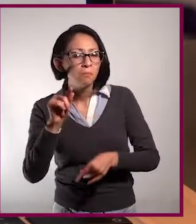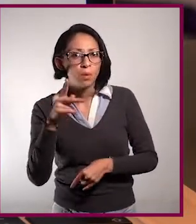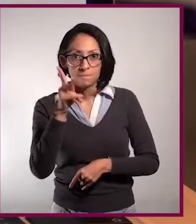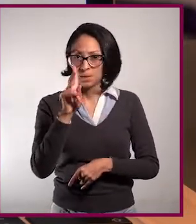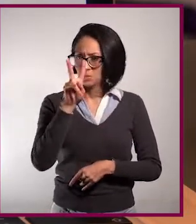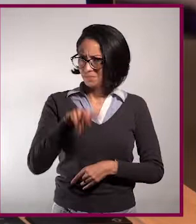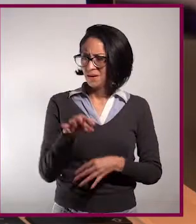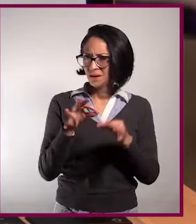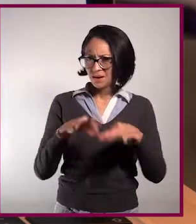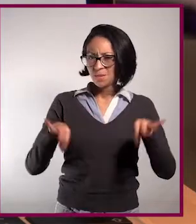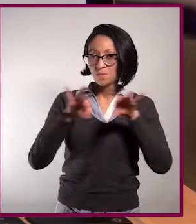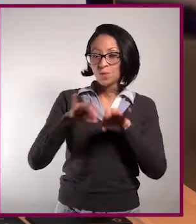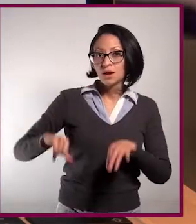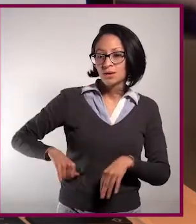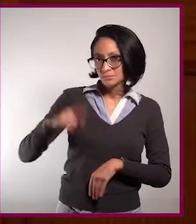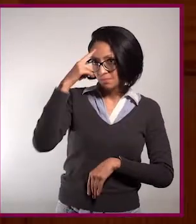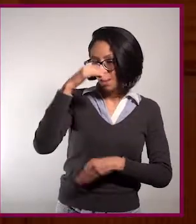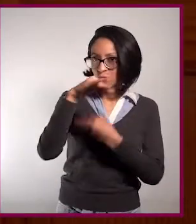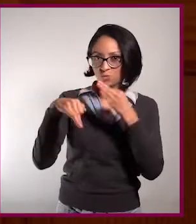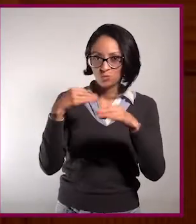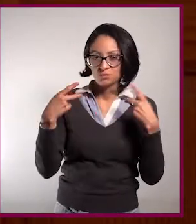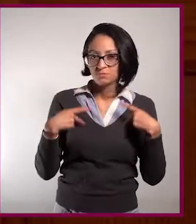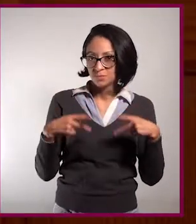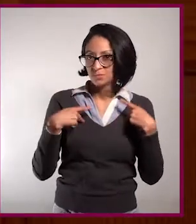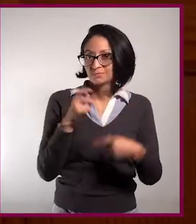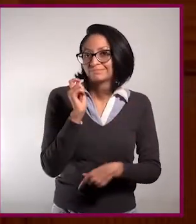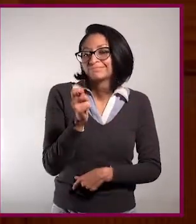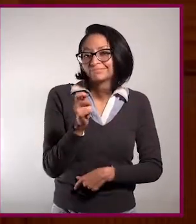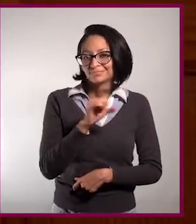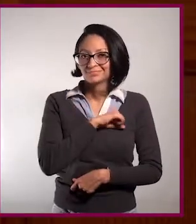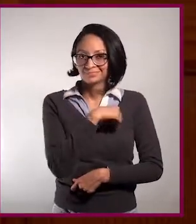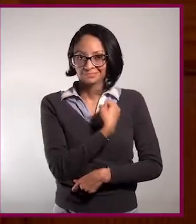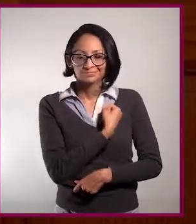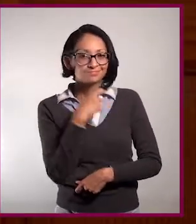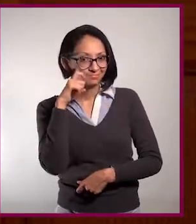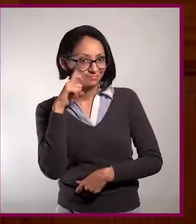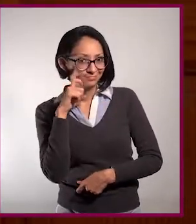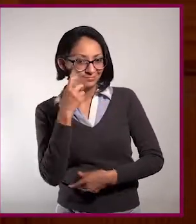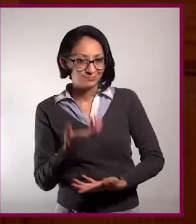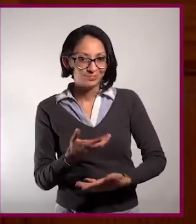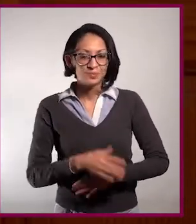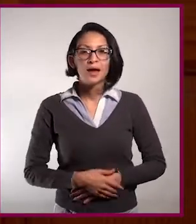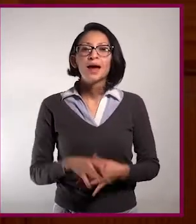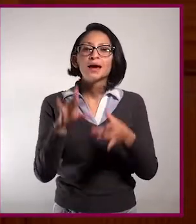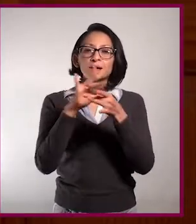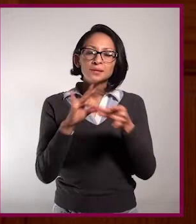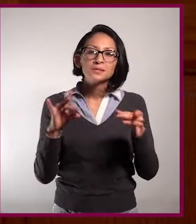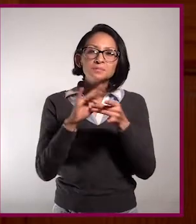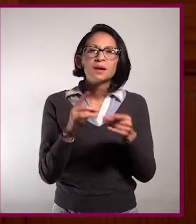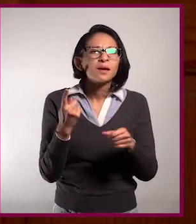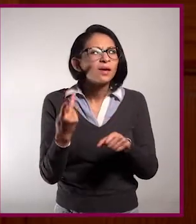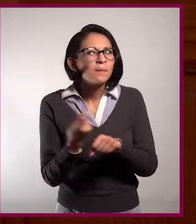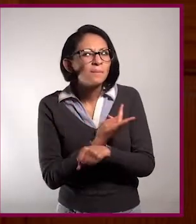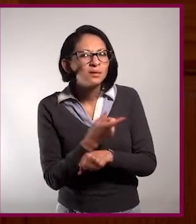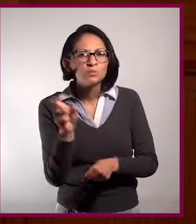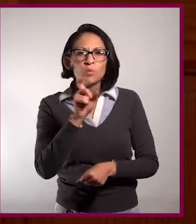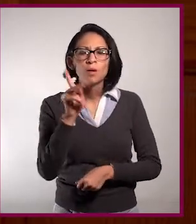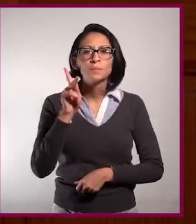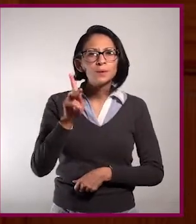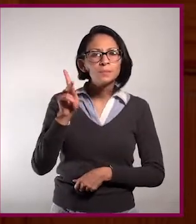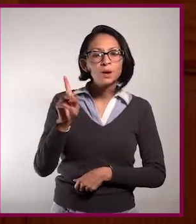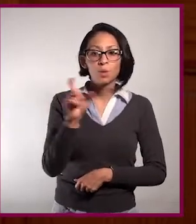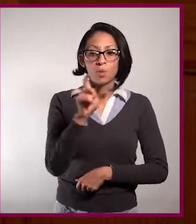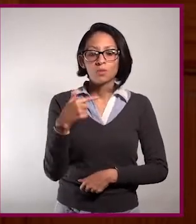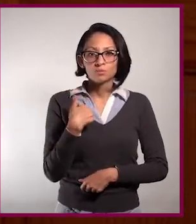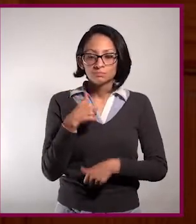todos, porque tiene que ver con la salud sexual. Hablaremos de la gestión menstrual y qué sucede dentro del ciclo, así como de las señales a